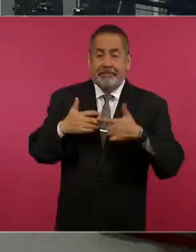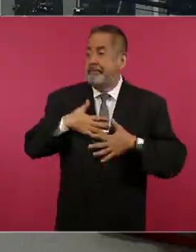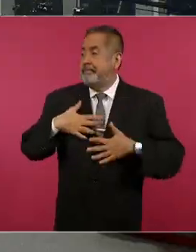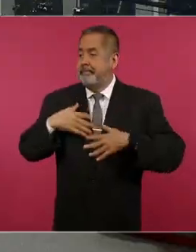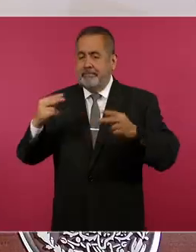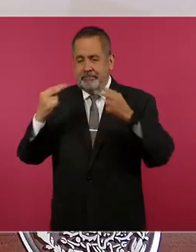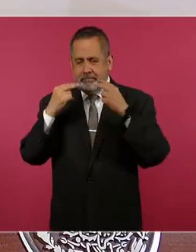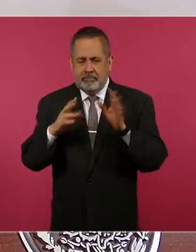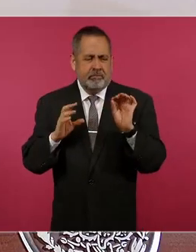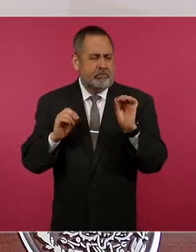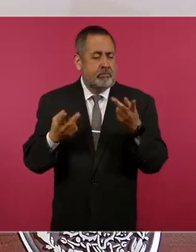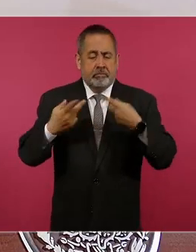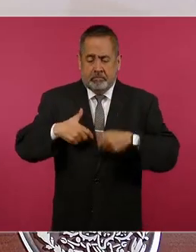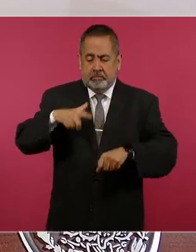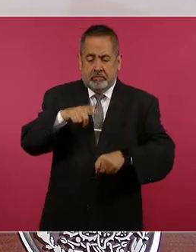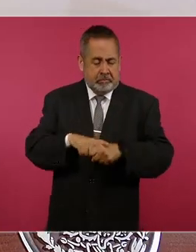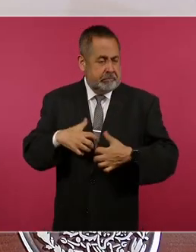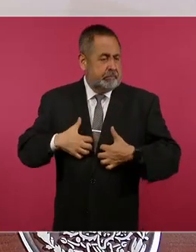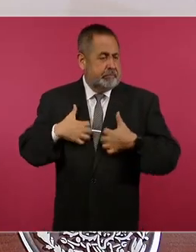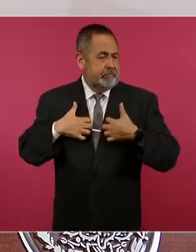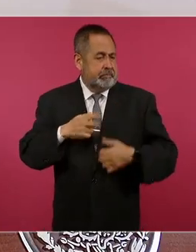asuntos personales,